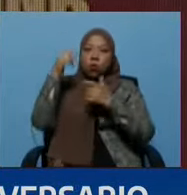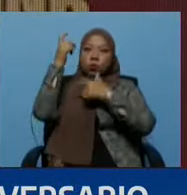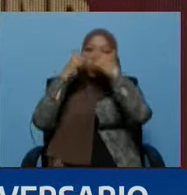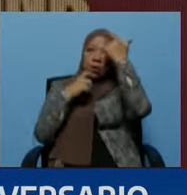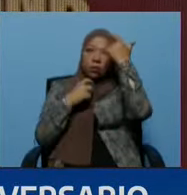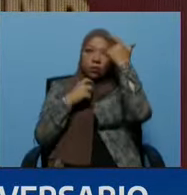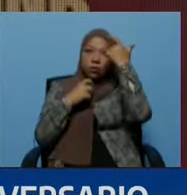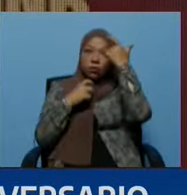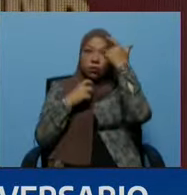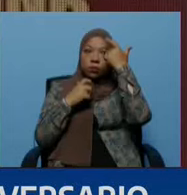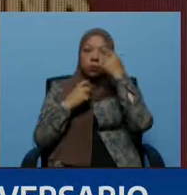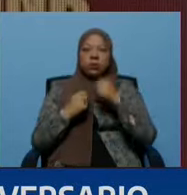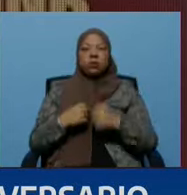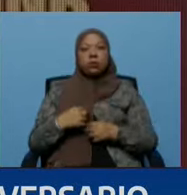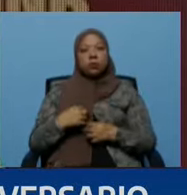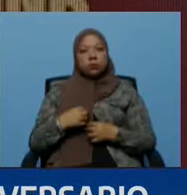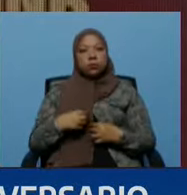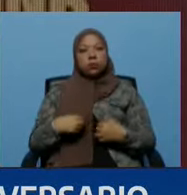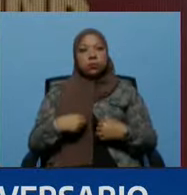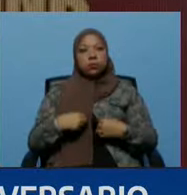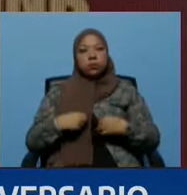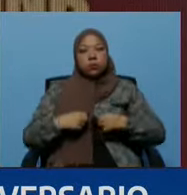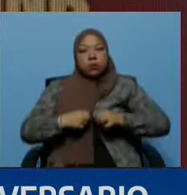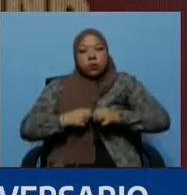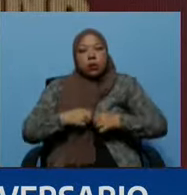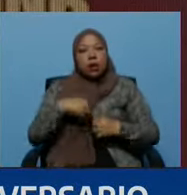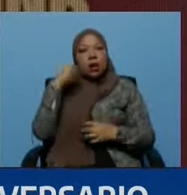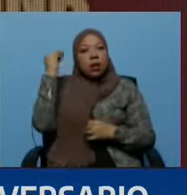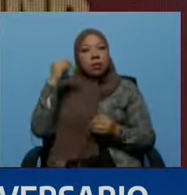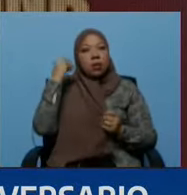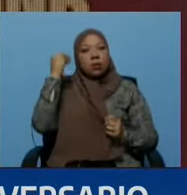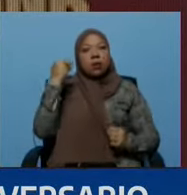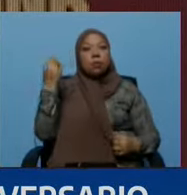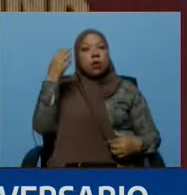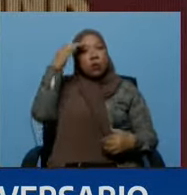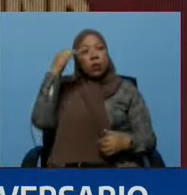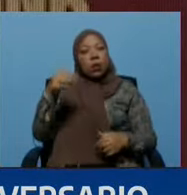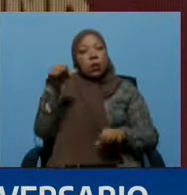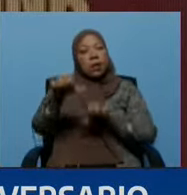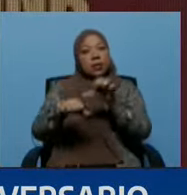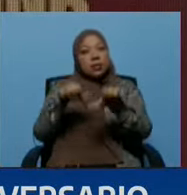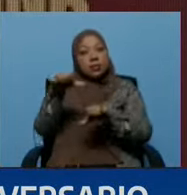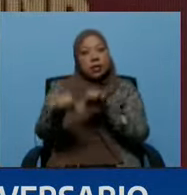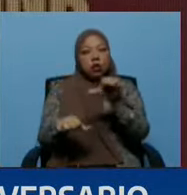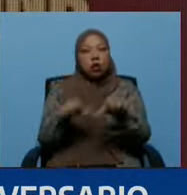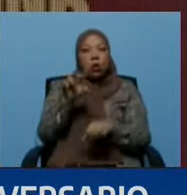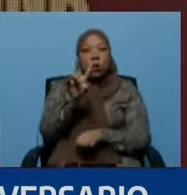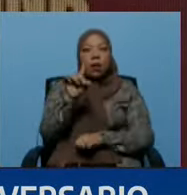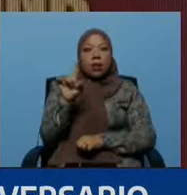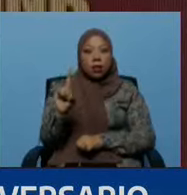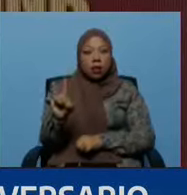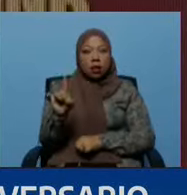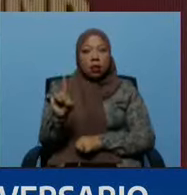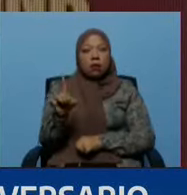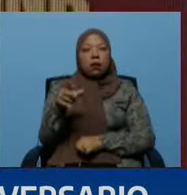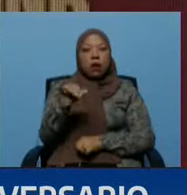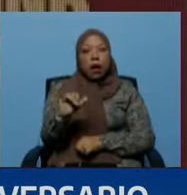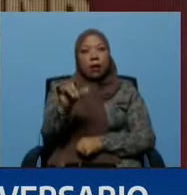Chávez y del pensamiento militar venezolano del siglo XXI. La